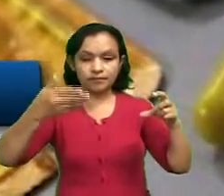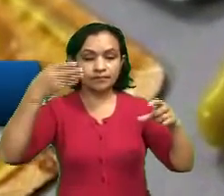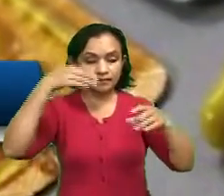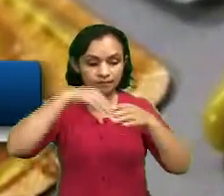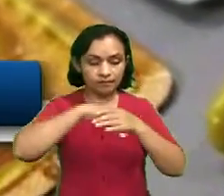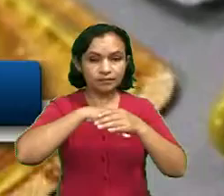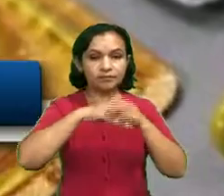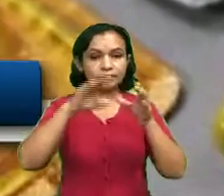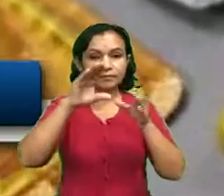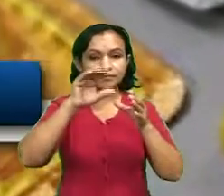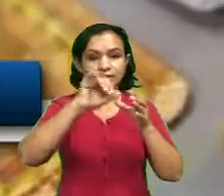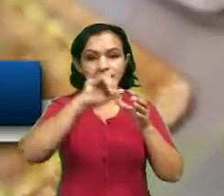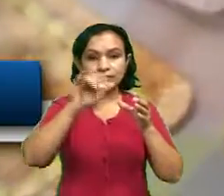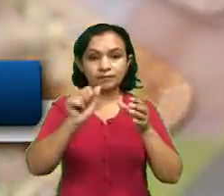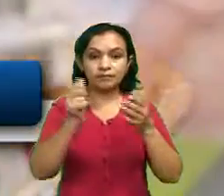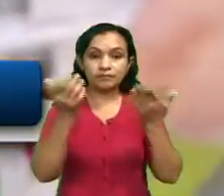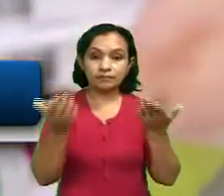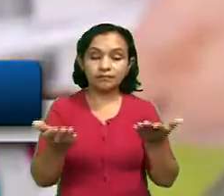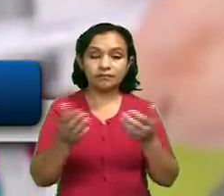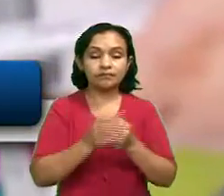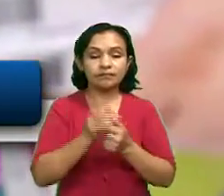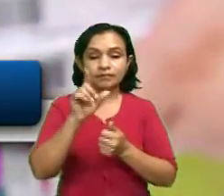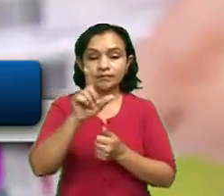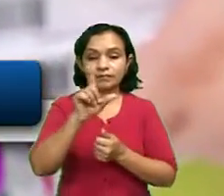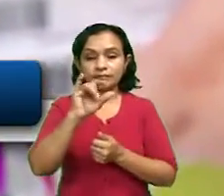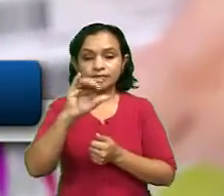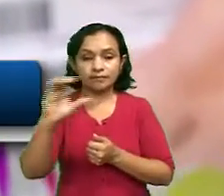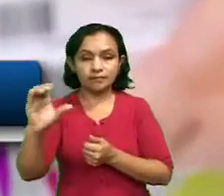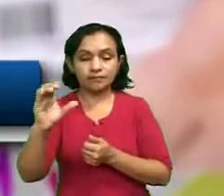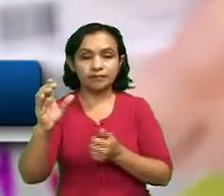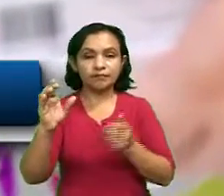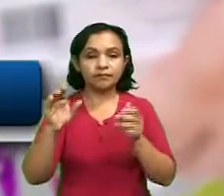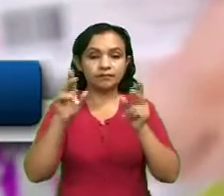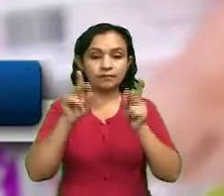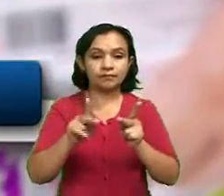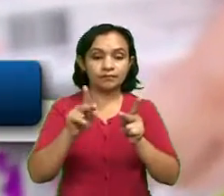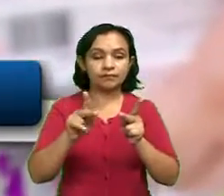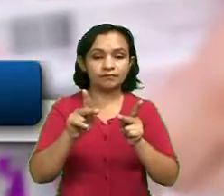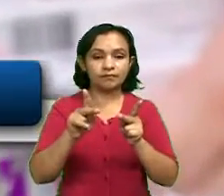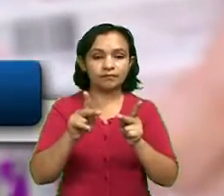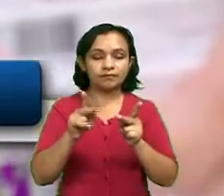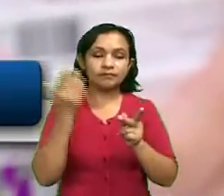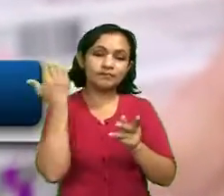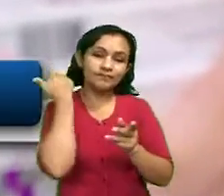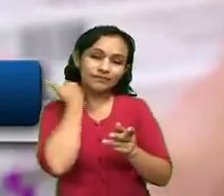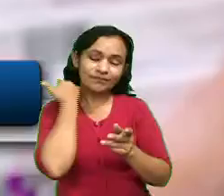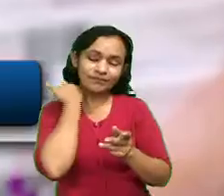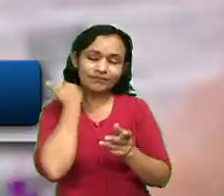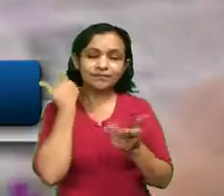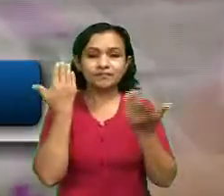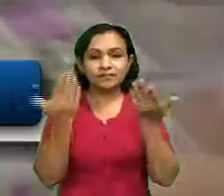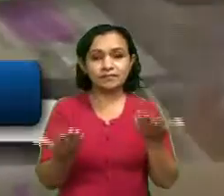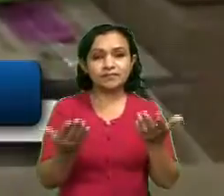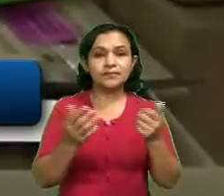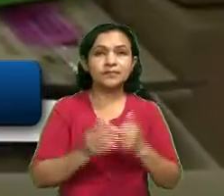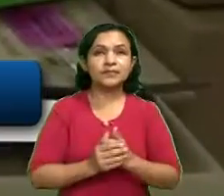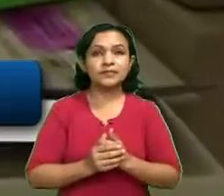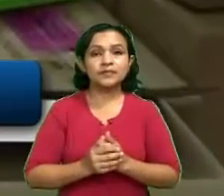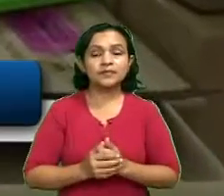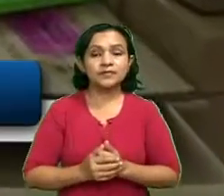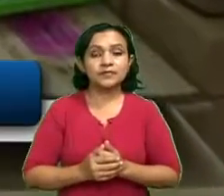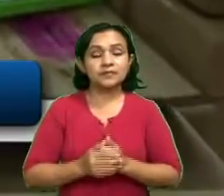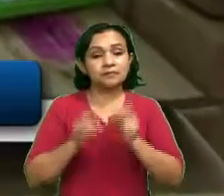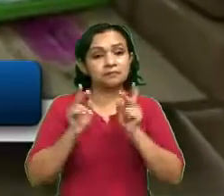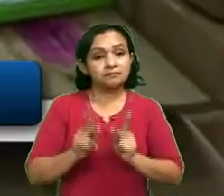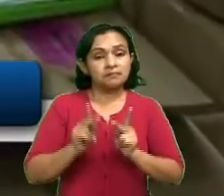de la caja. Ahora, quizás, doctora, licenciada, perdón, la persona suele pasar con medicamentos caros, por ejemplo. A ver,